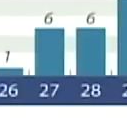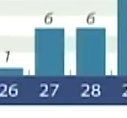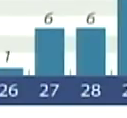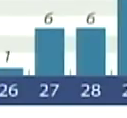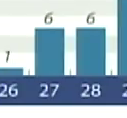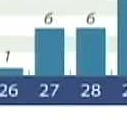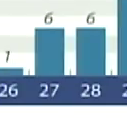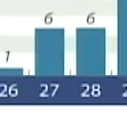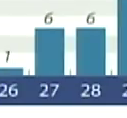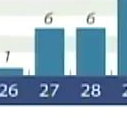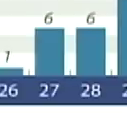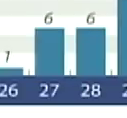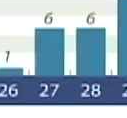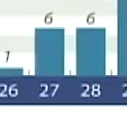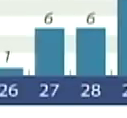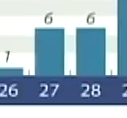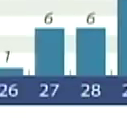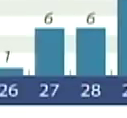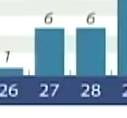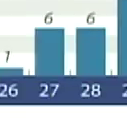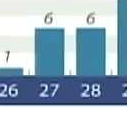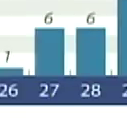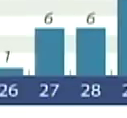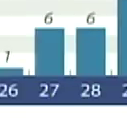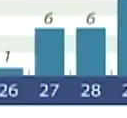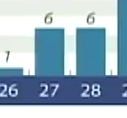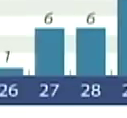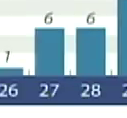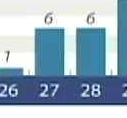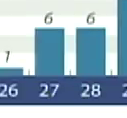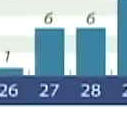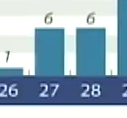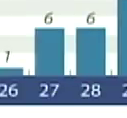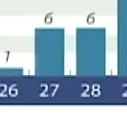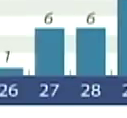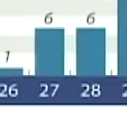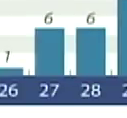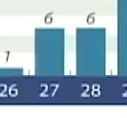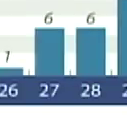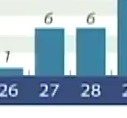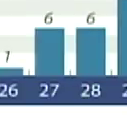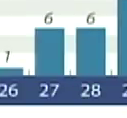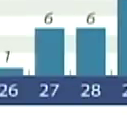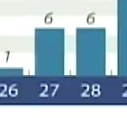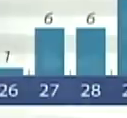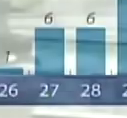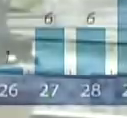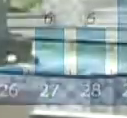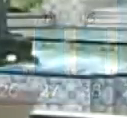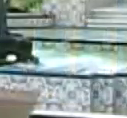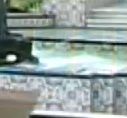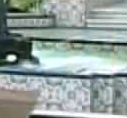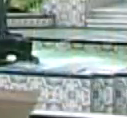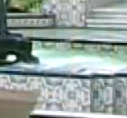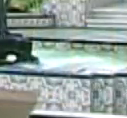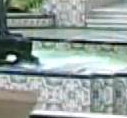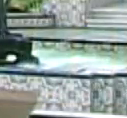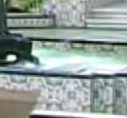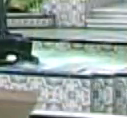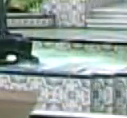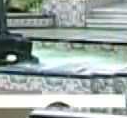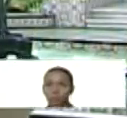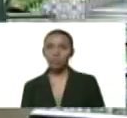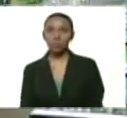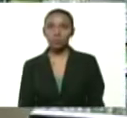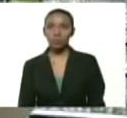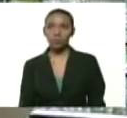estamos aumentando, lo que estamos aumentando nosotros de manera exponencial es el número de pruebas que se están realizando, de pruebas rápidas o de pruebas